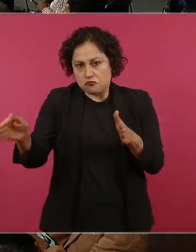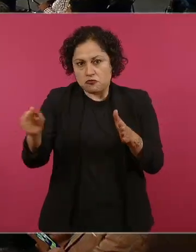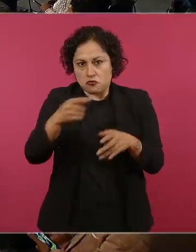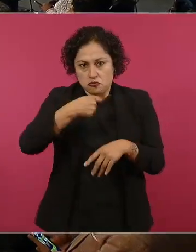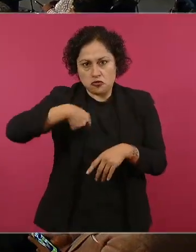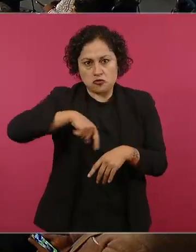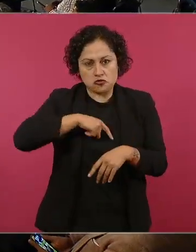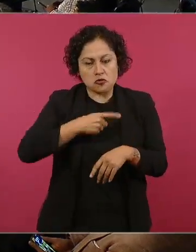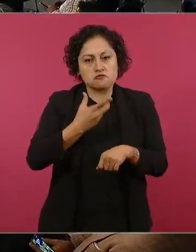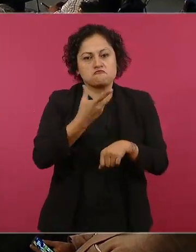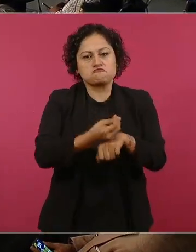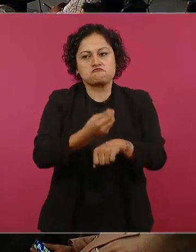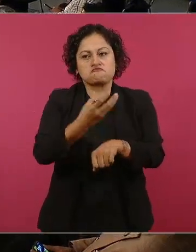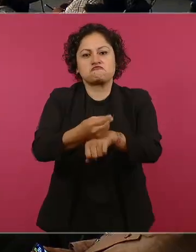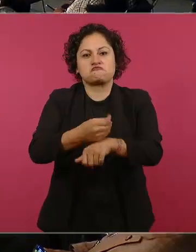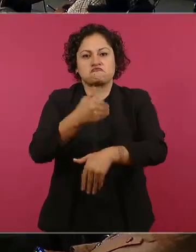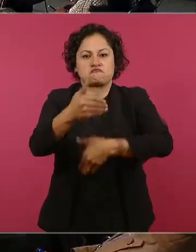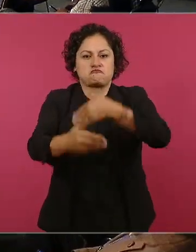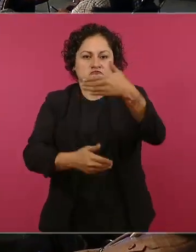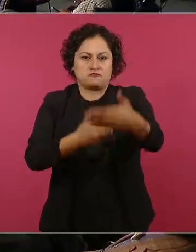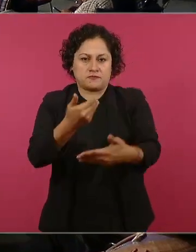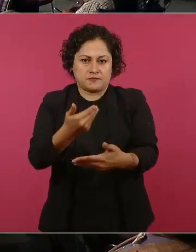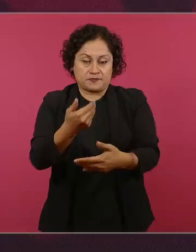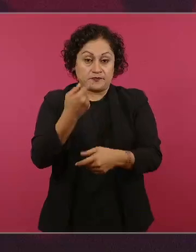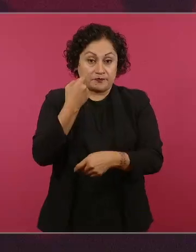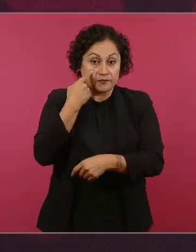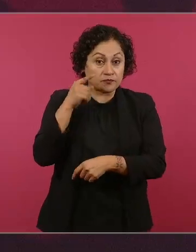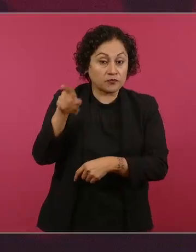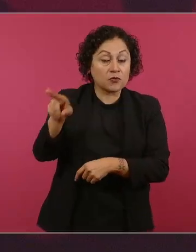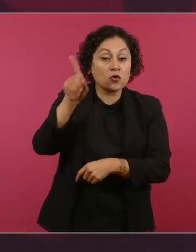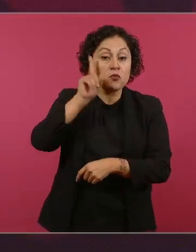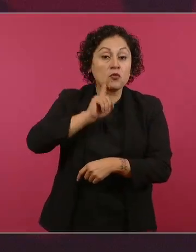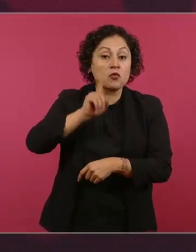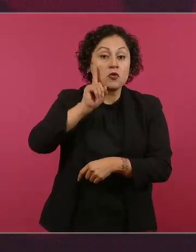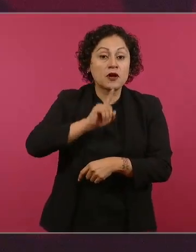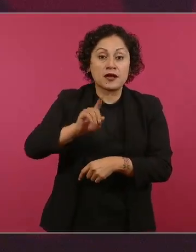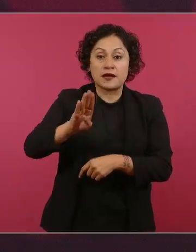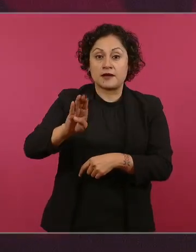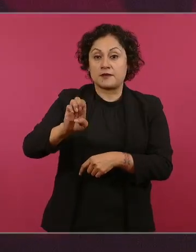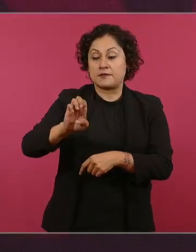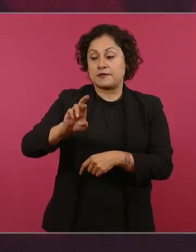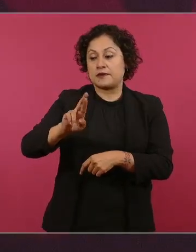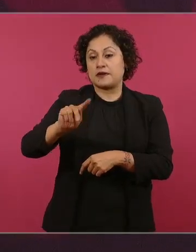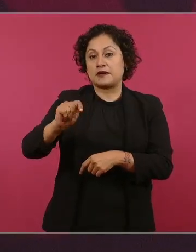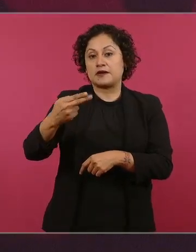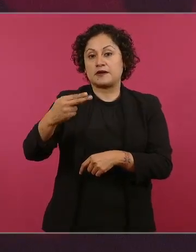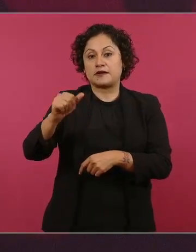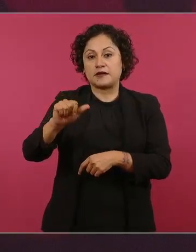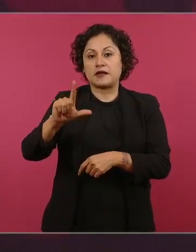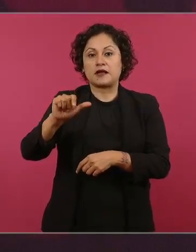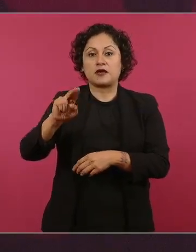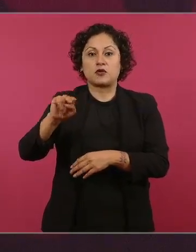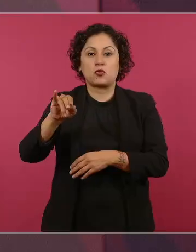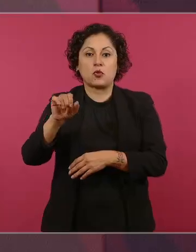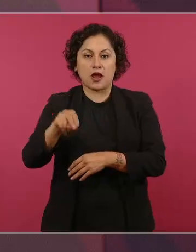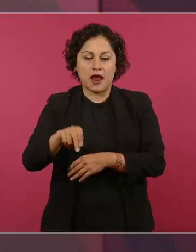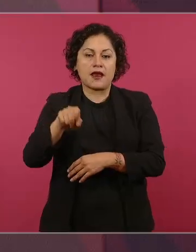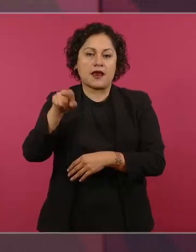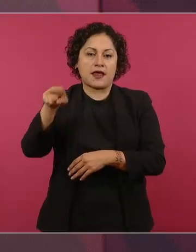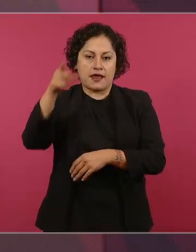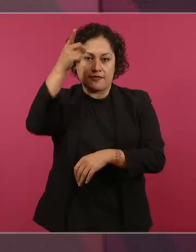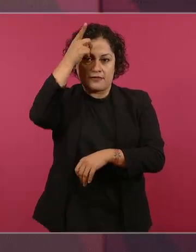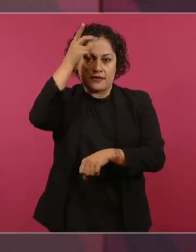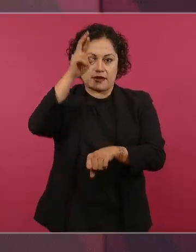Luján, que es la directora del ISSSTE, nos va a informar, y el doctor Ramiro, que es